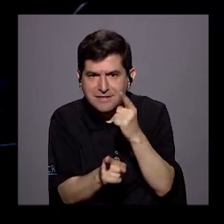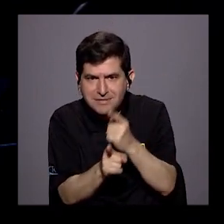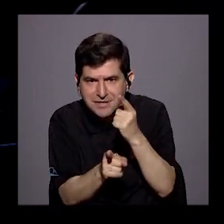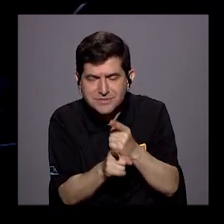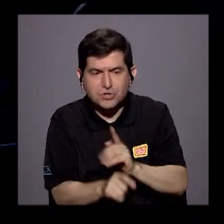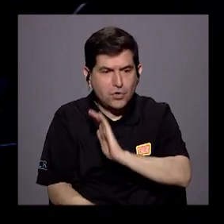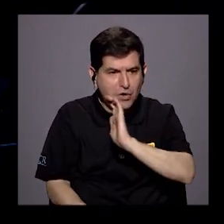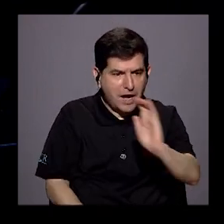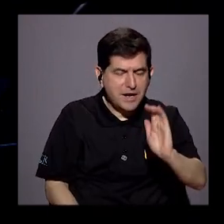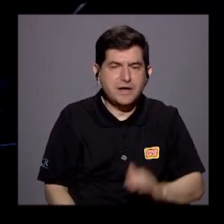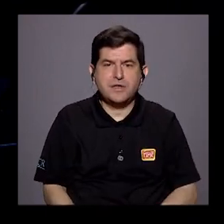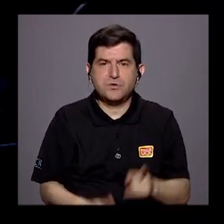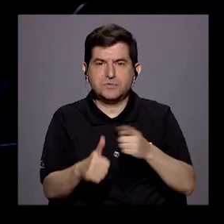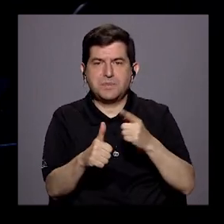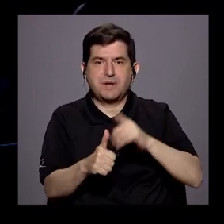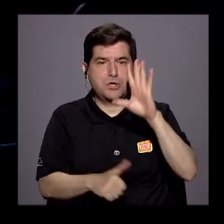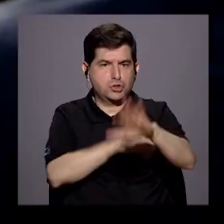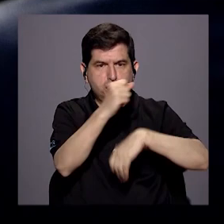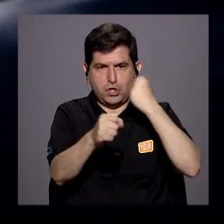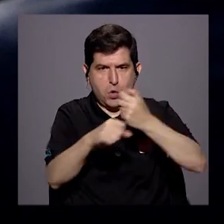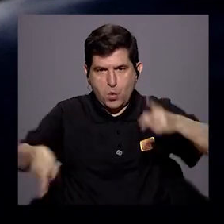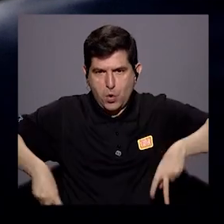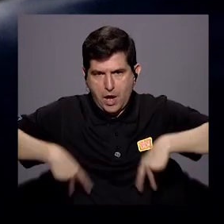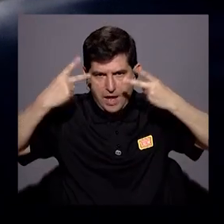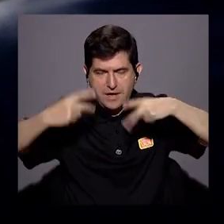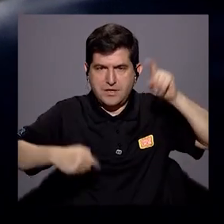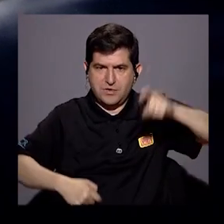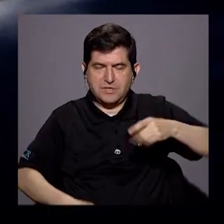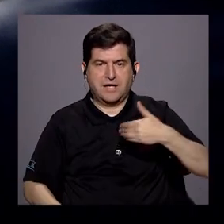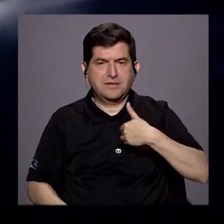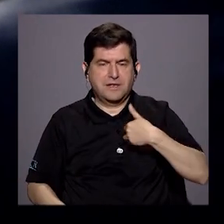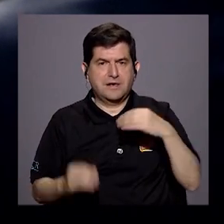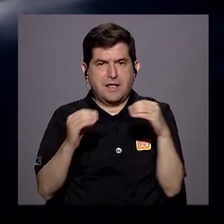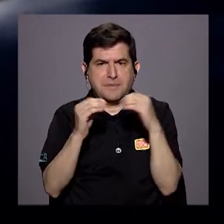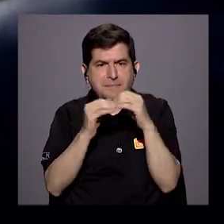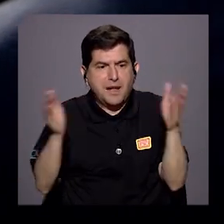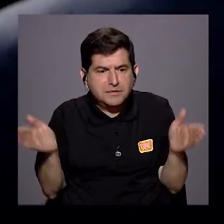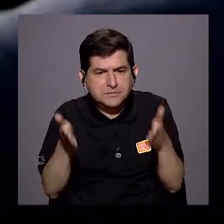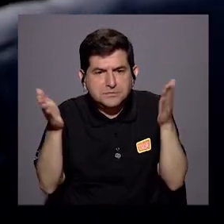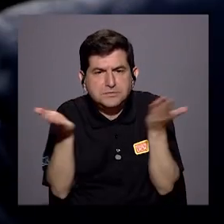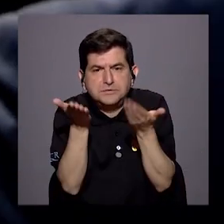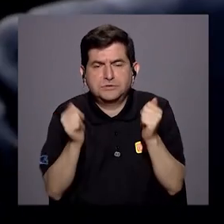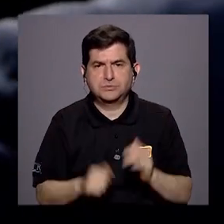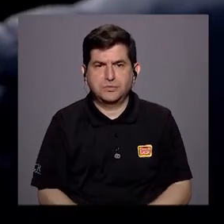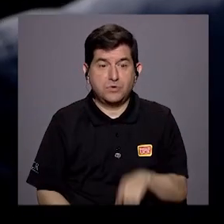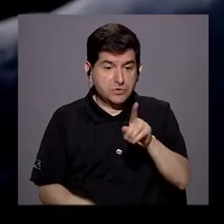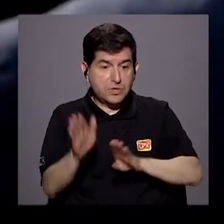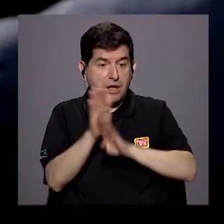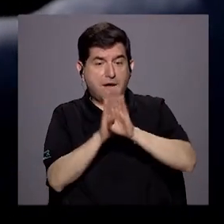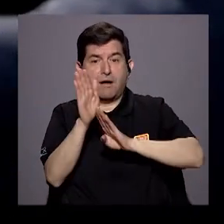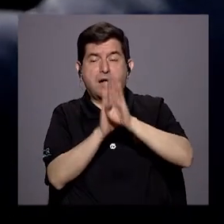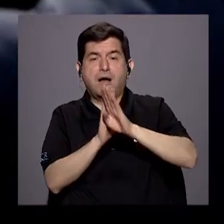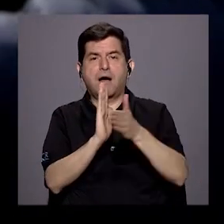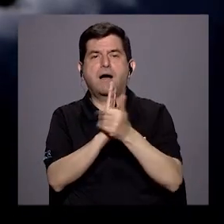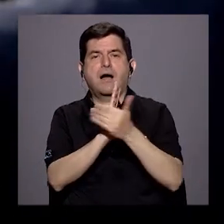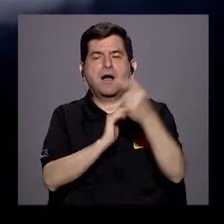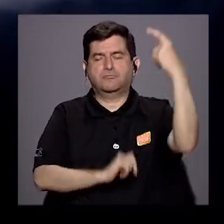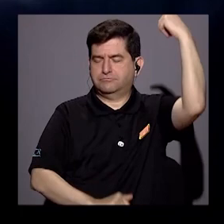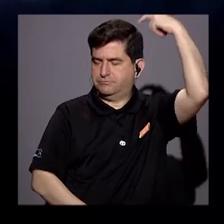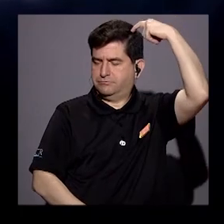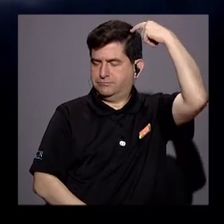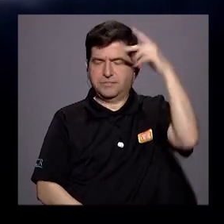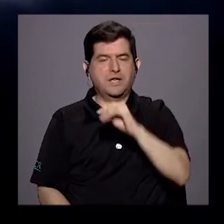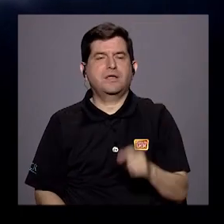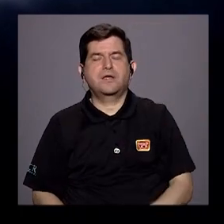a los chiquitos en los primeros cinco años de vida donde necesitamos que tengan mucho más estímulos porque él cuando se desarrolla su capacidad cerebral